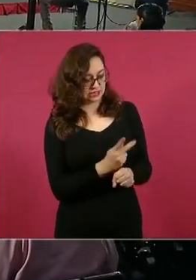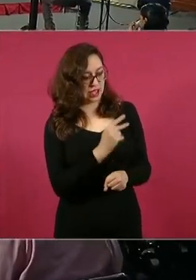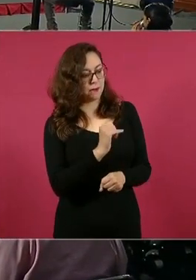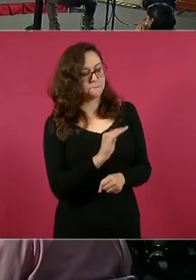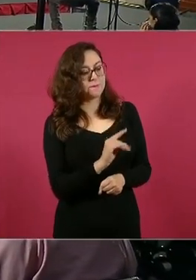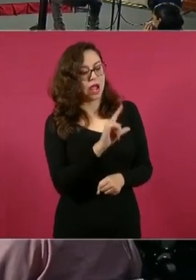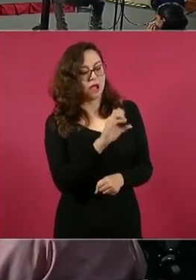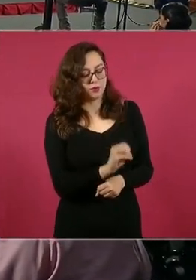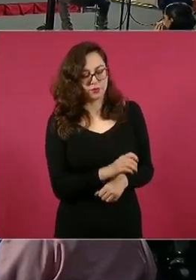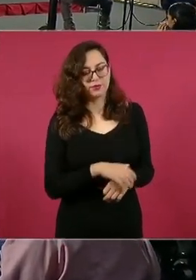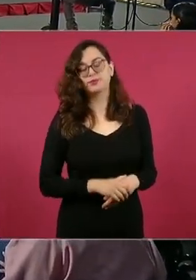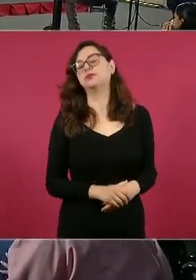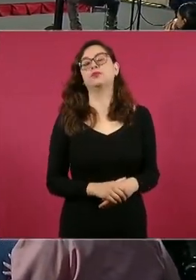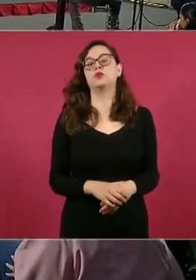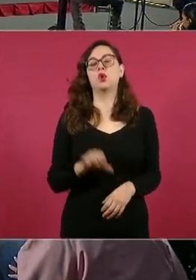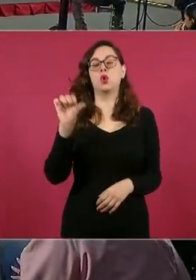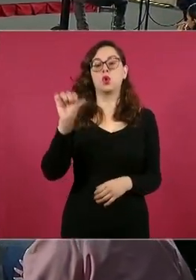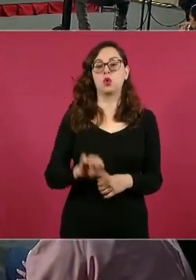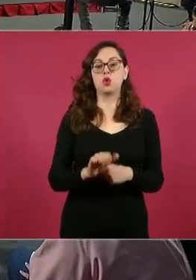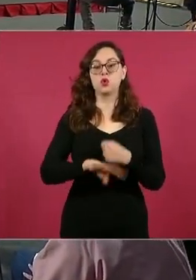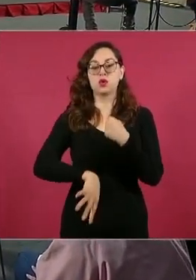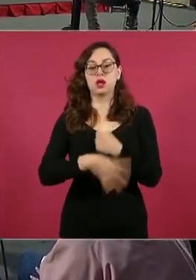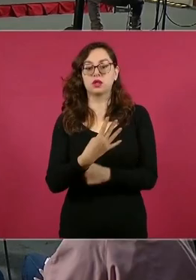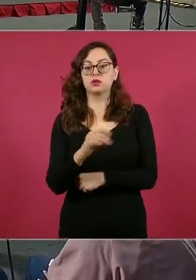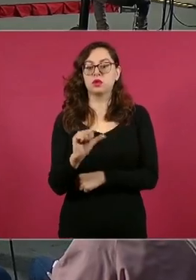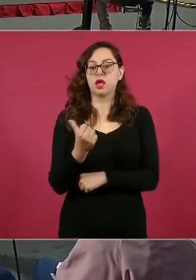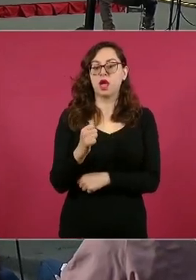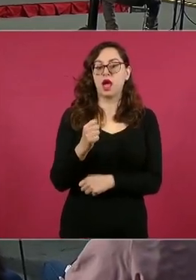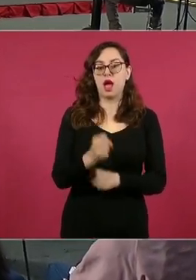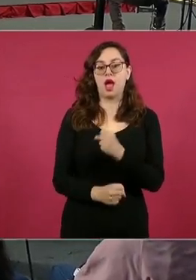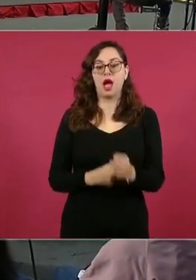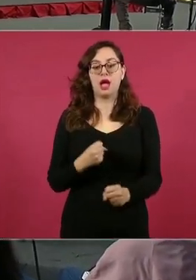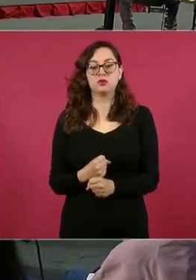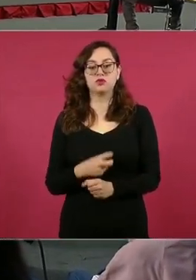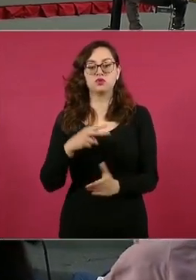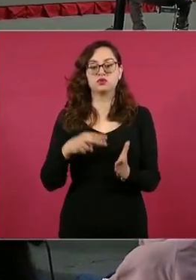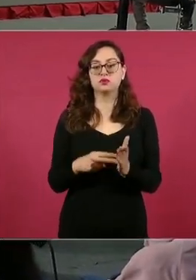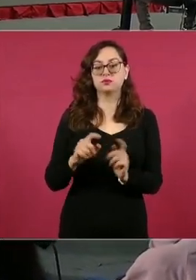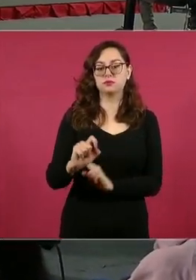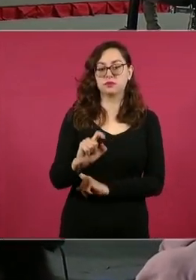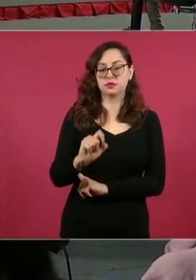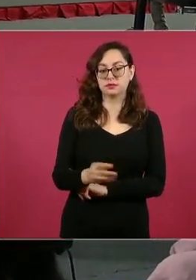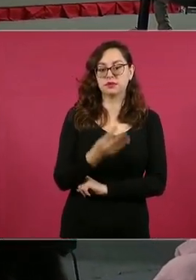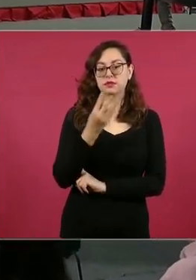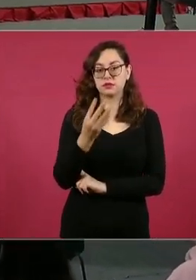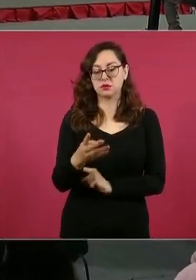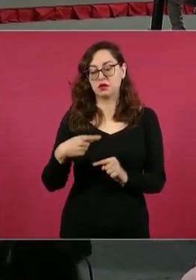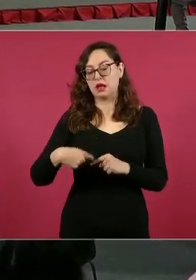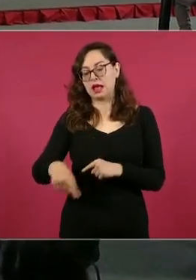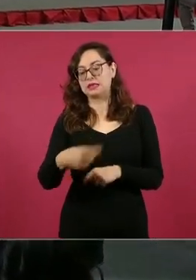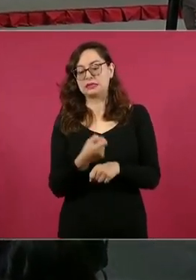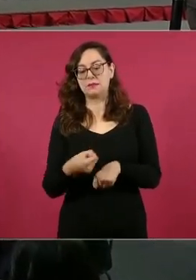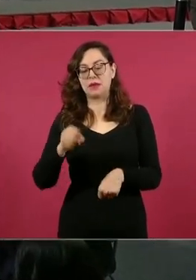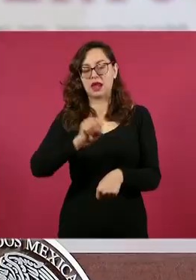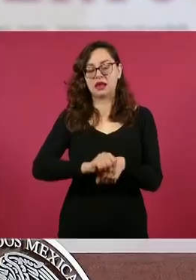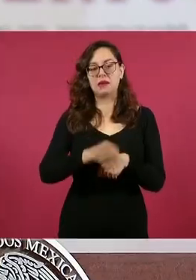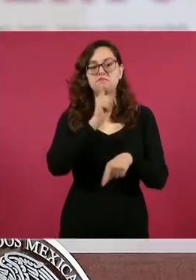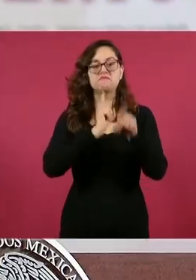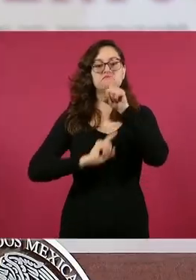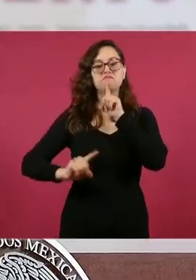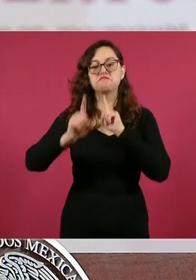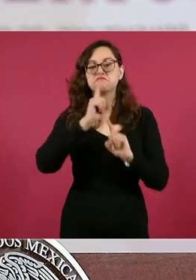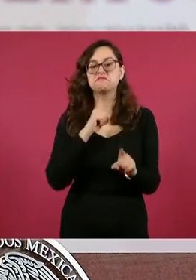es agosto del año 2024 Esta es la sección quienes quieren las mentiras de la semana Y